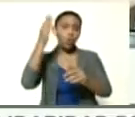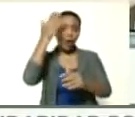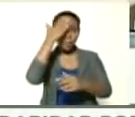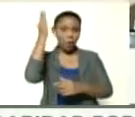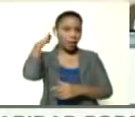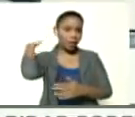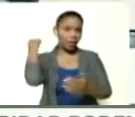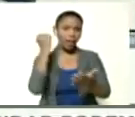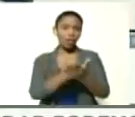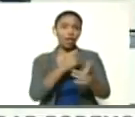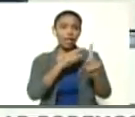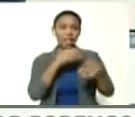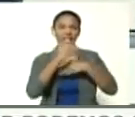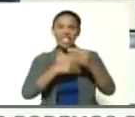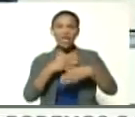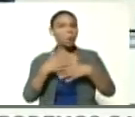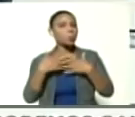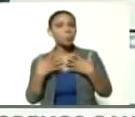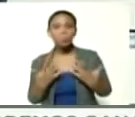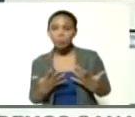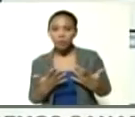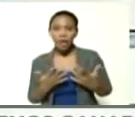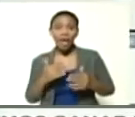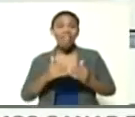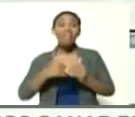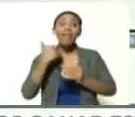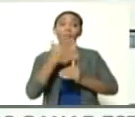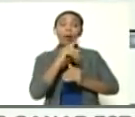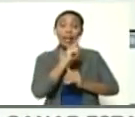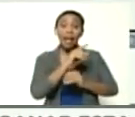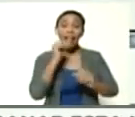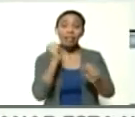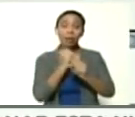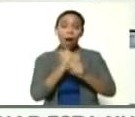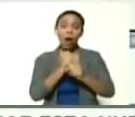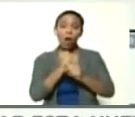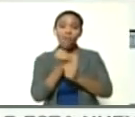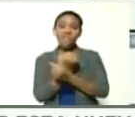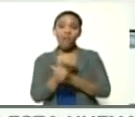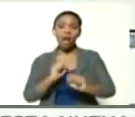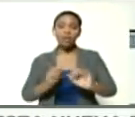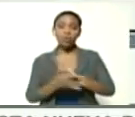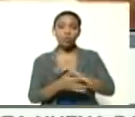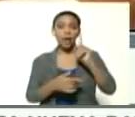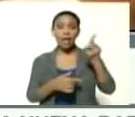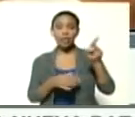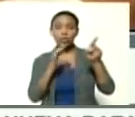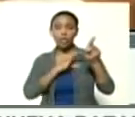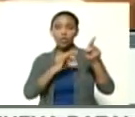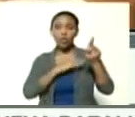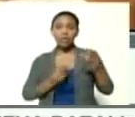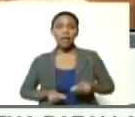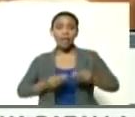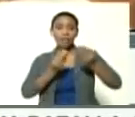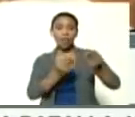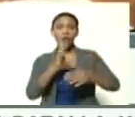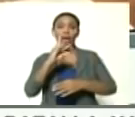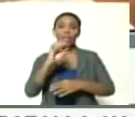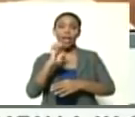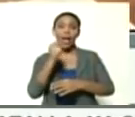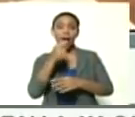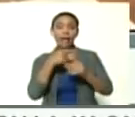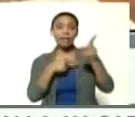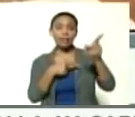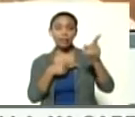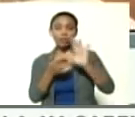ellos? Nada, hicieron hace poco, después de que la operación fracasó, después que uno de los señores se le entregó a la DEA, porque es un agente